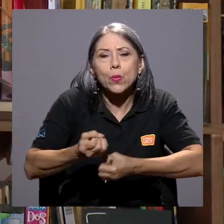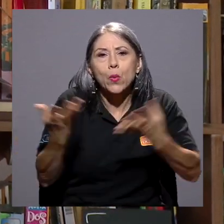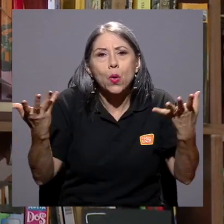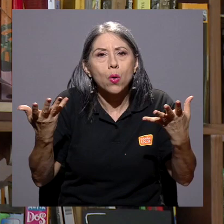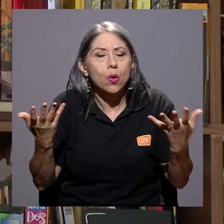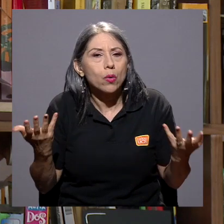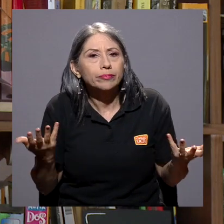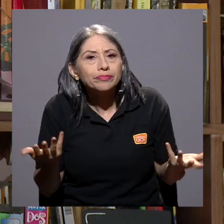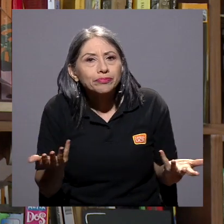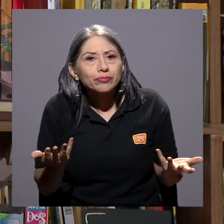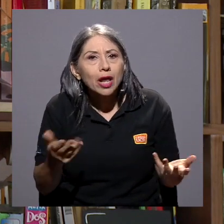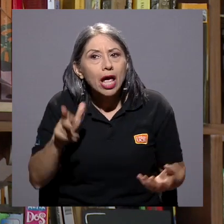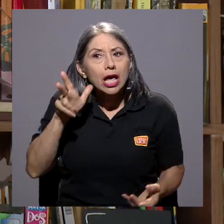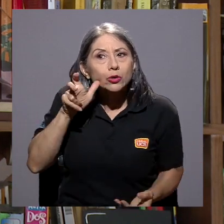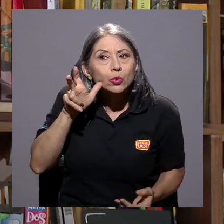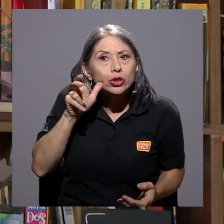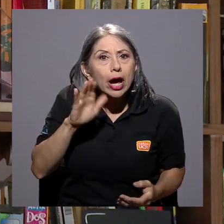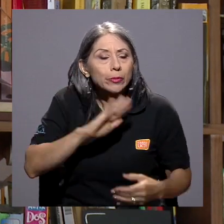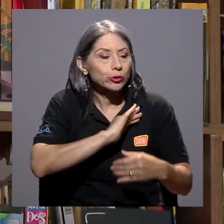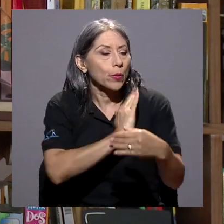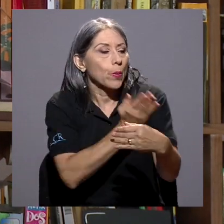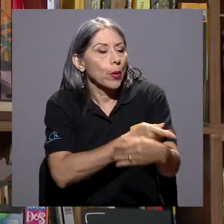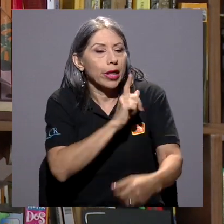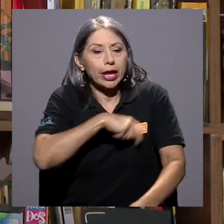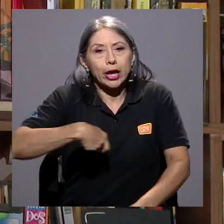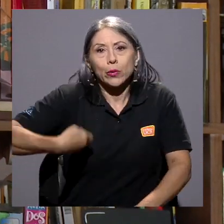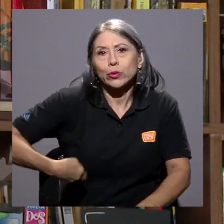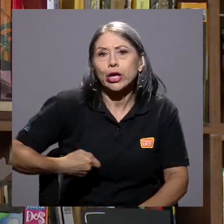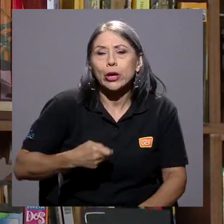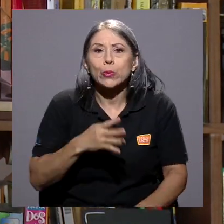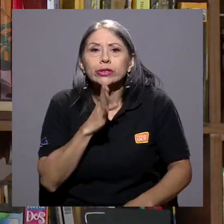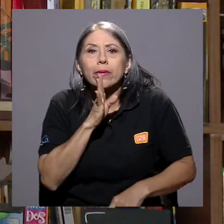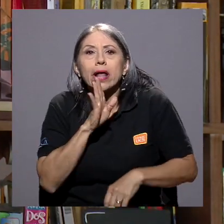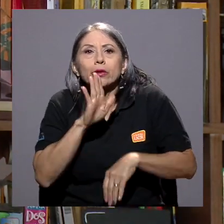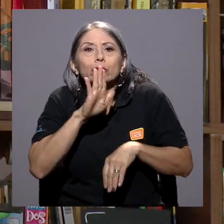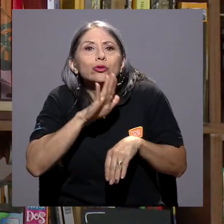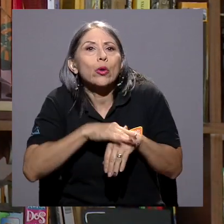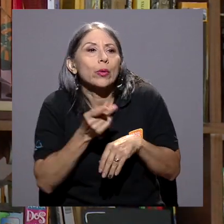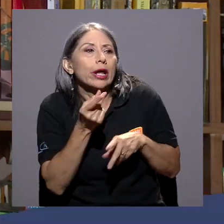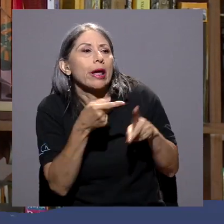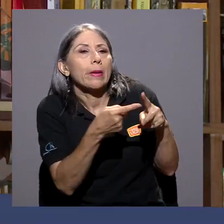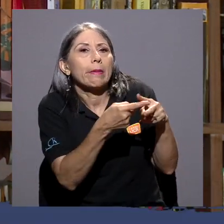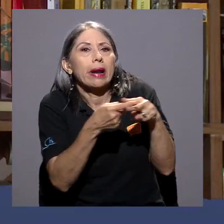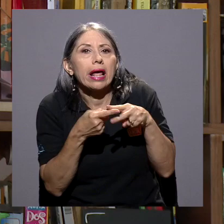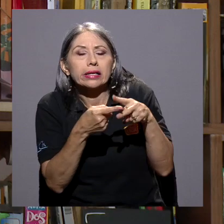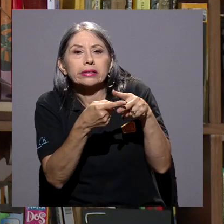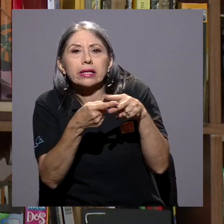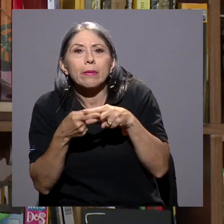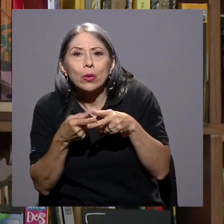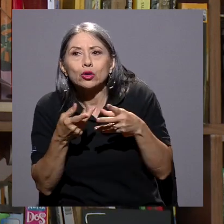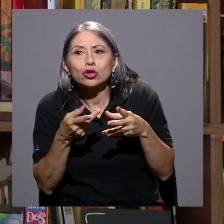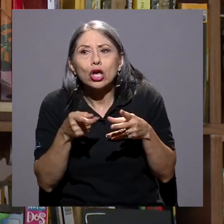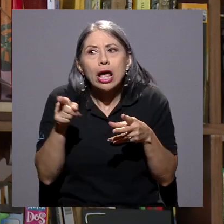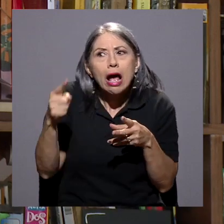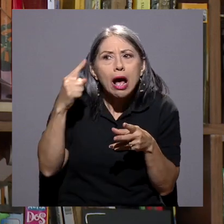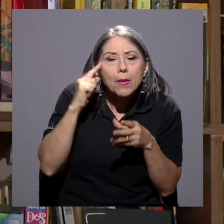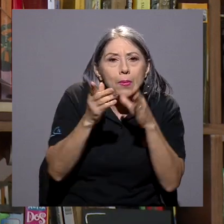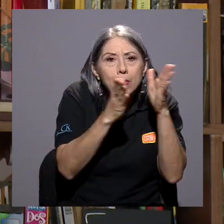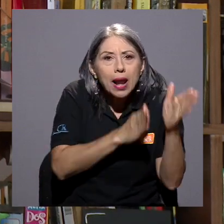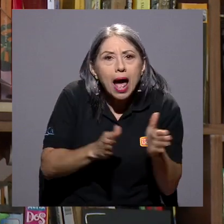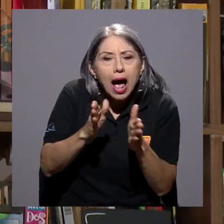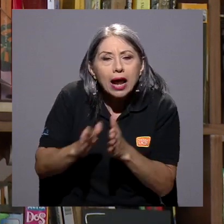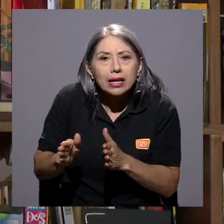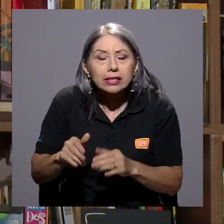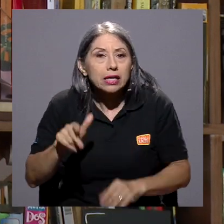oímos que está hablando el Ejecutivo cuando habla de los préstamos y hace unos